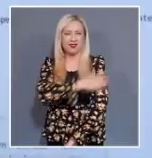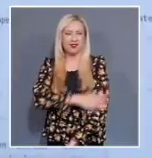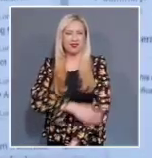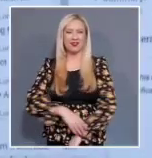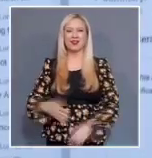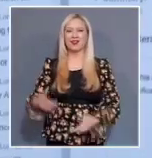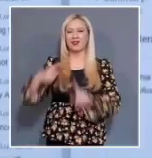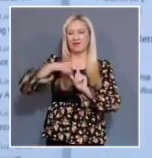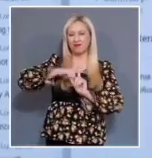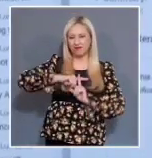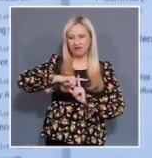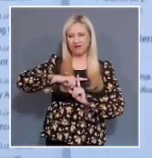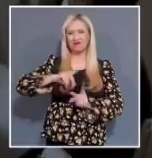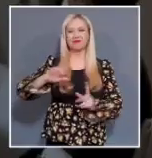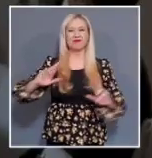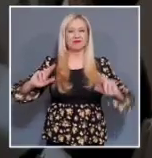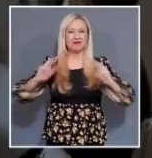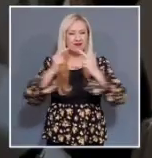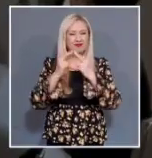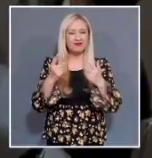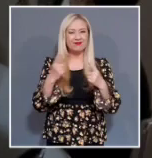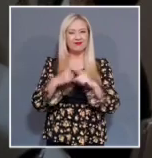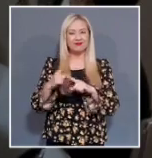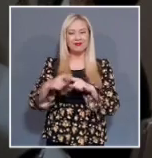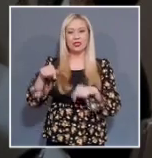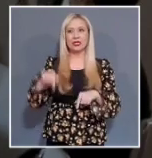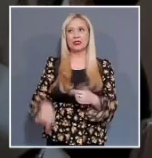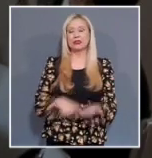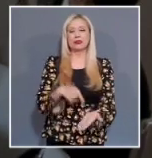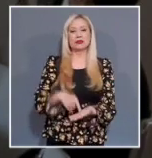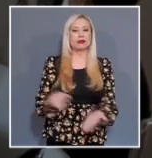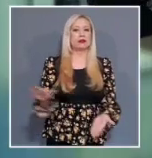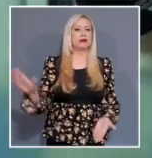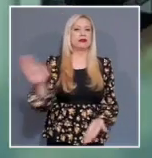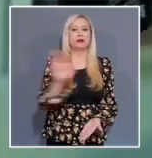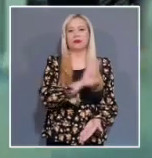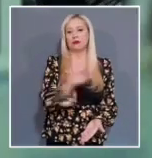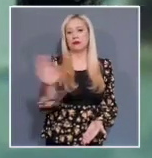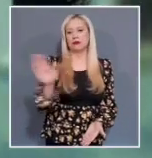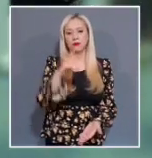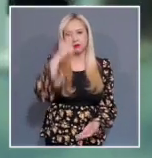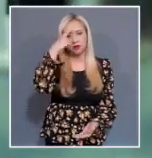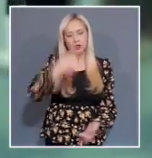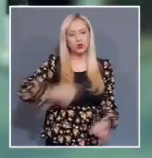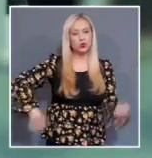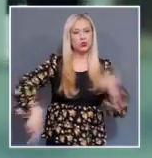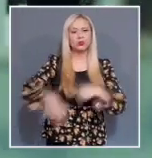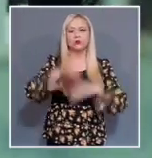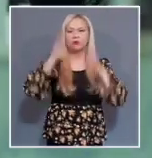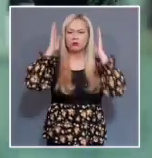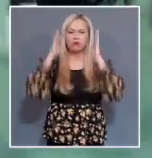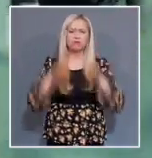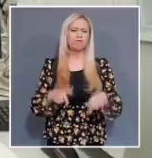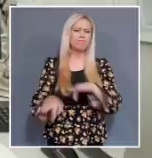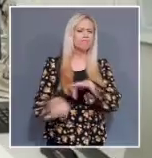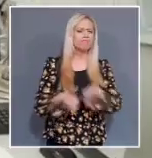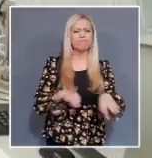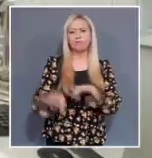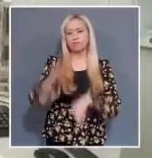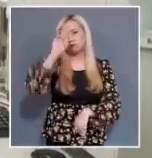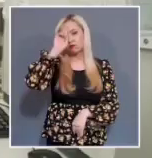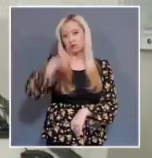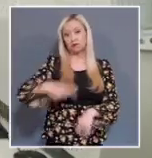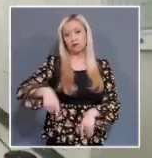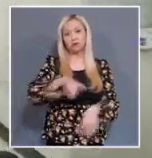el reglamento de trabajo, que, con la finalidad de organizar un entorno administrativo completamente neutro, prohíbe a los empleados usar